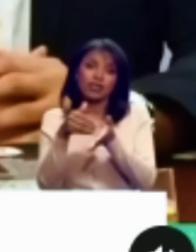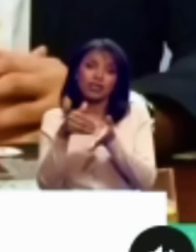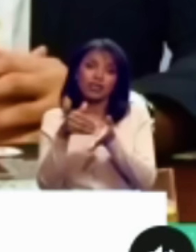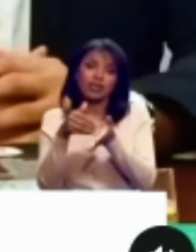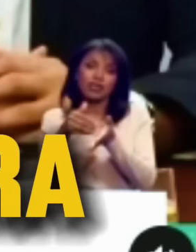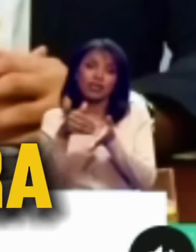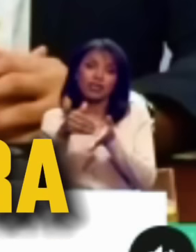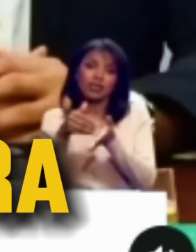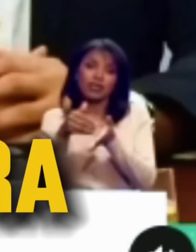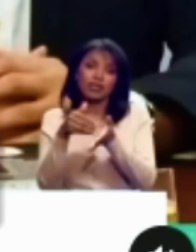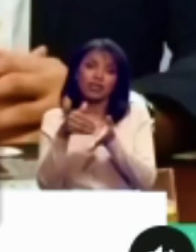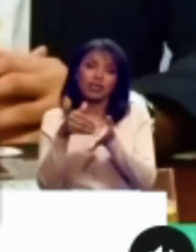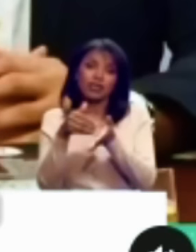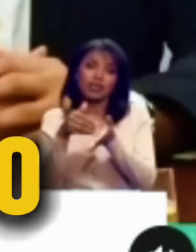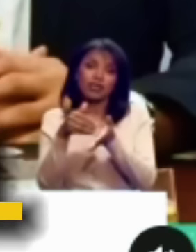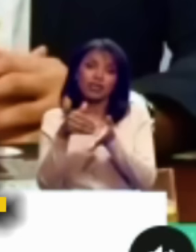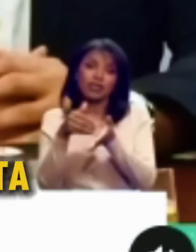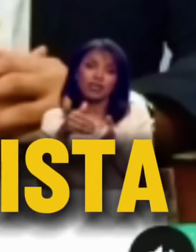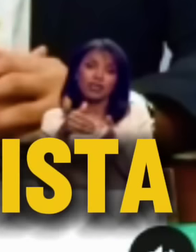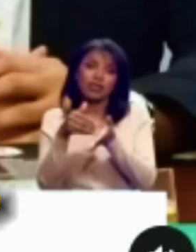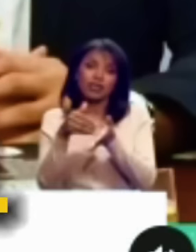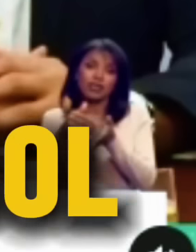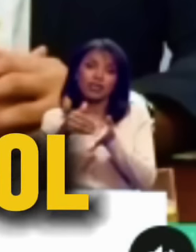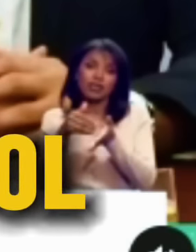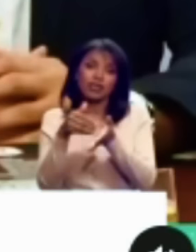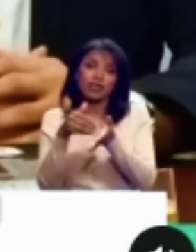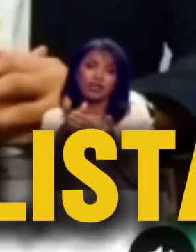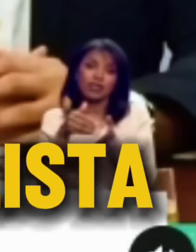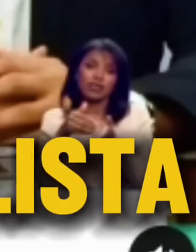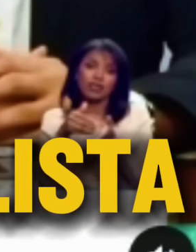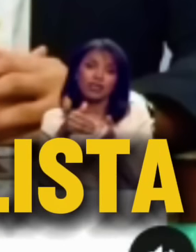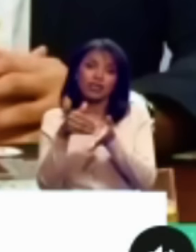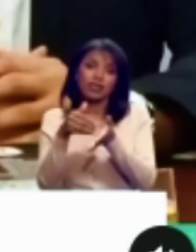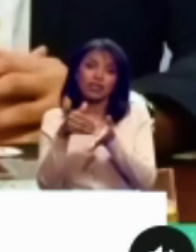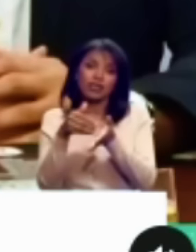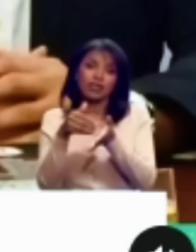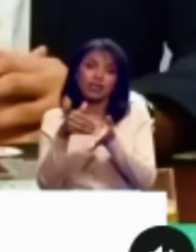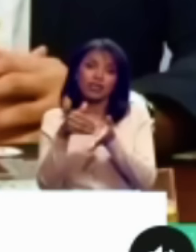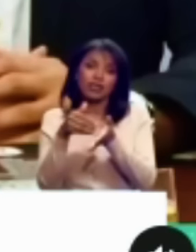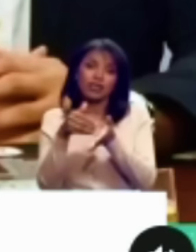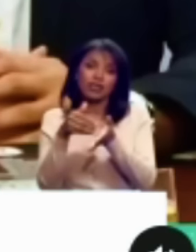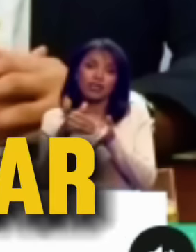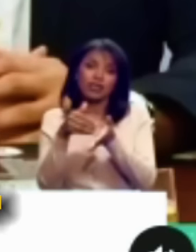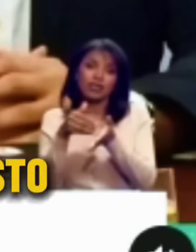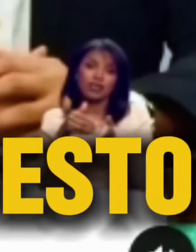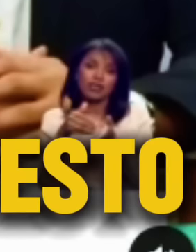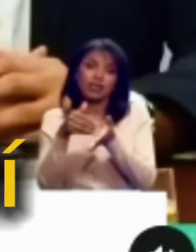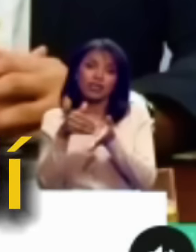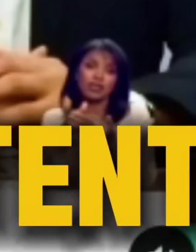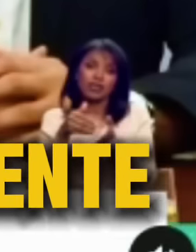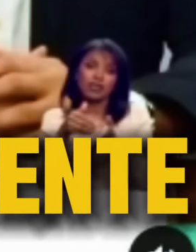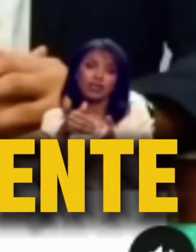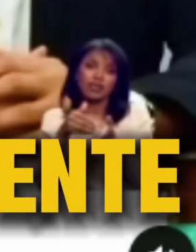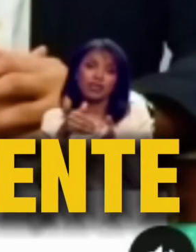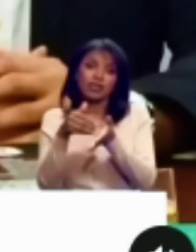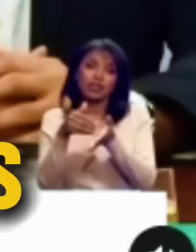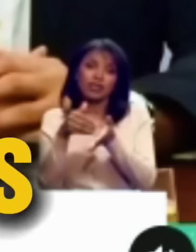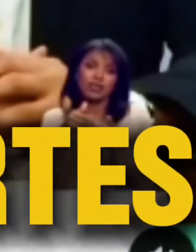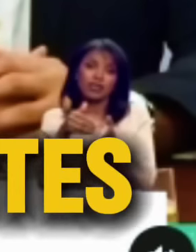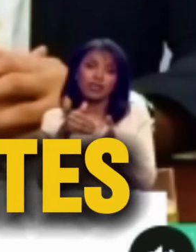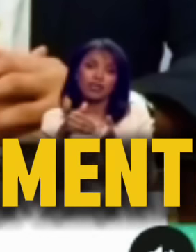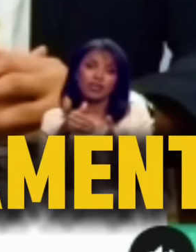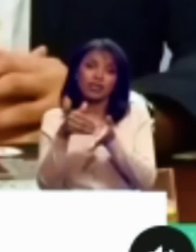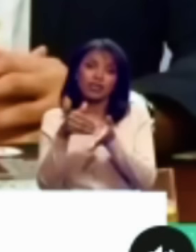dinero. Ahora, en el caso del deportista del fútbol, el beisbolista, ni hablar de baloncesto, aquí inexistente